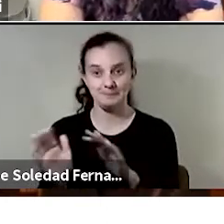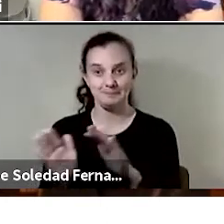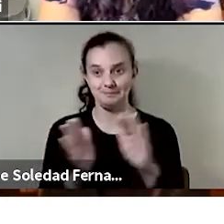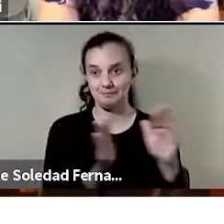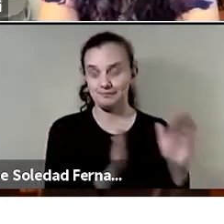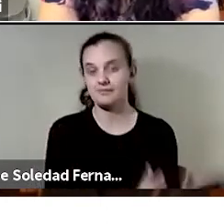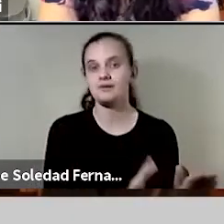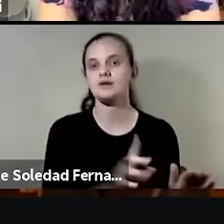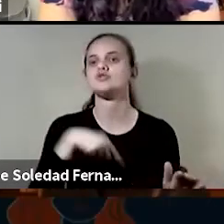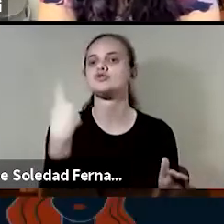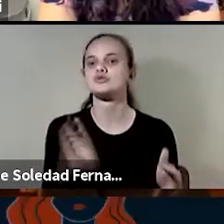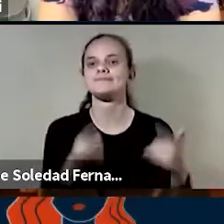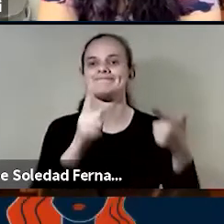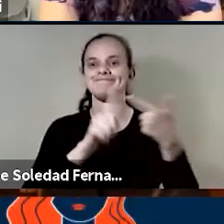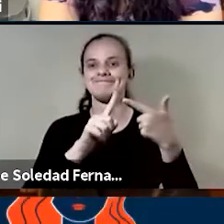relevante.